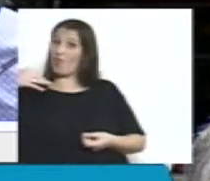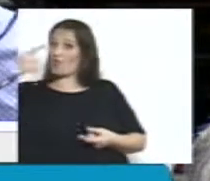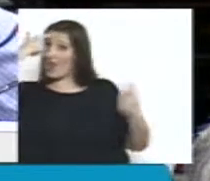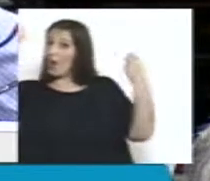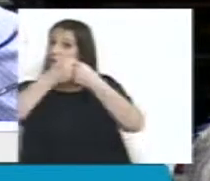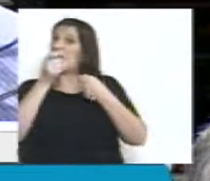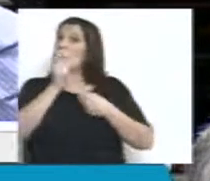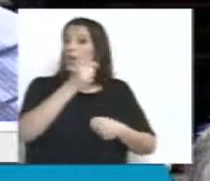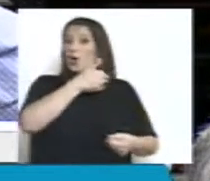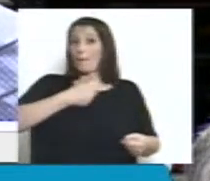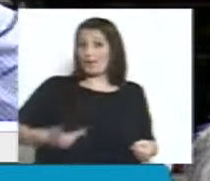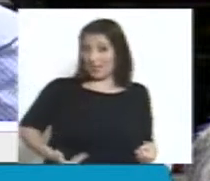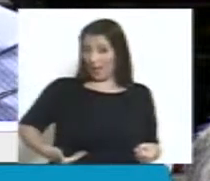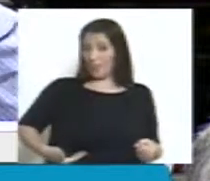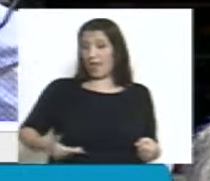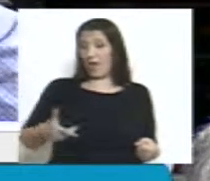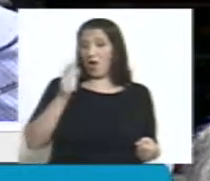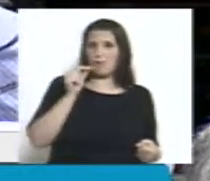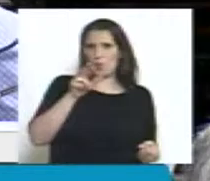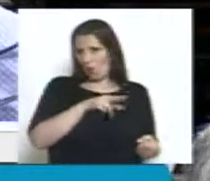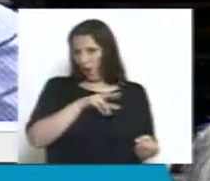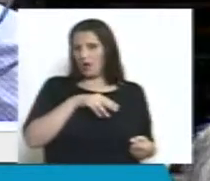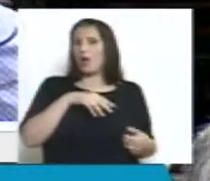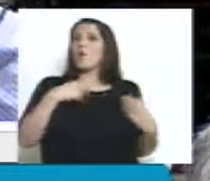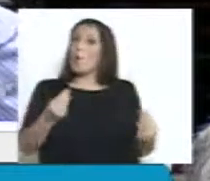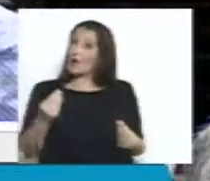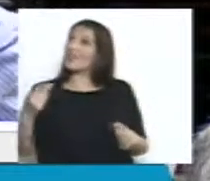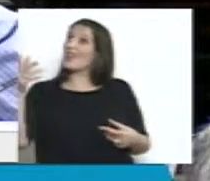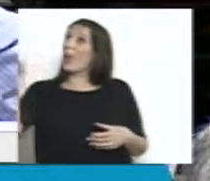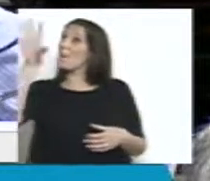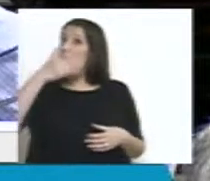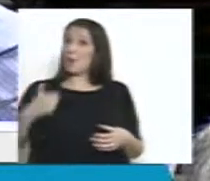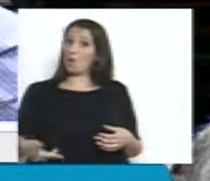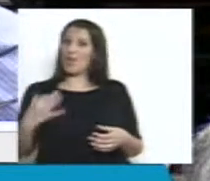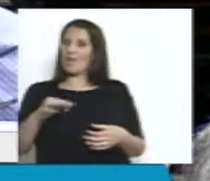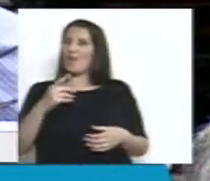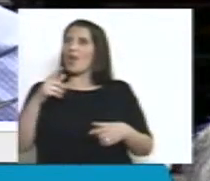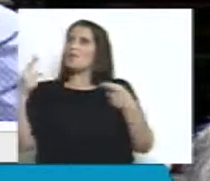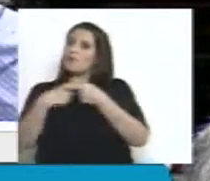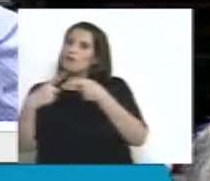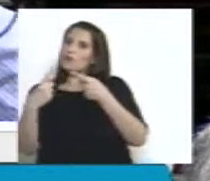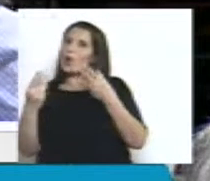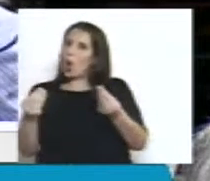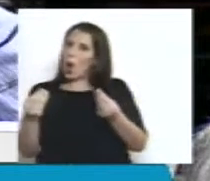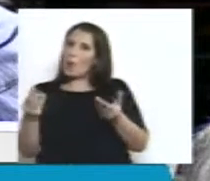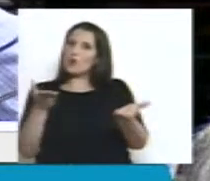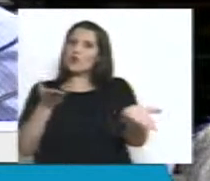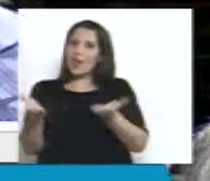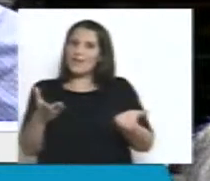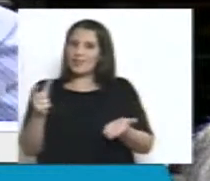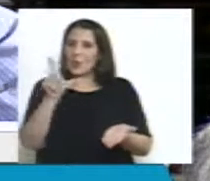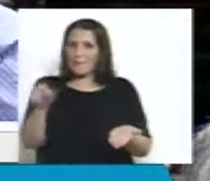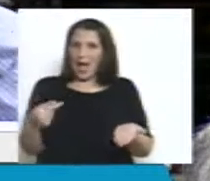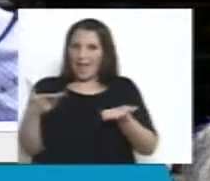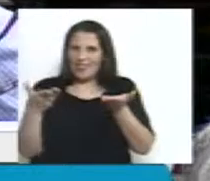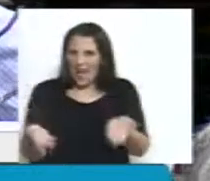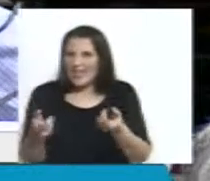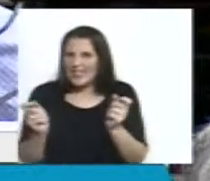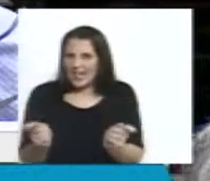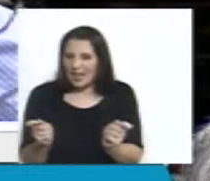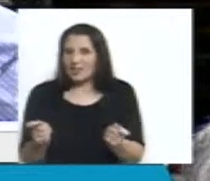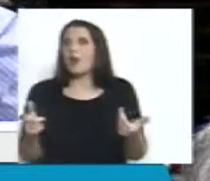con el presidente, porque tienen que discutir qué servicios presta el país, quién lo presta y cómo se